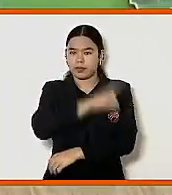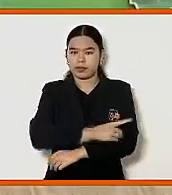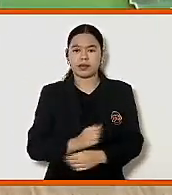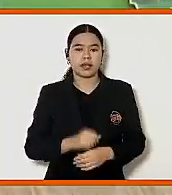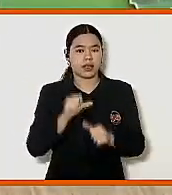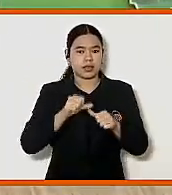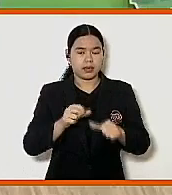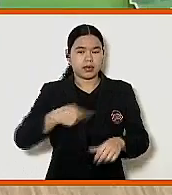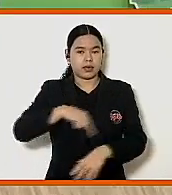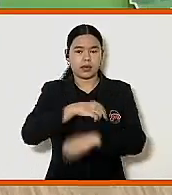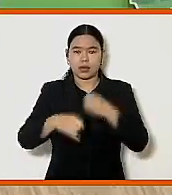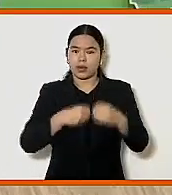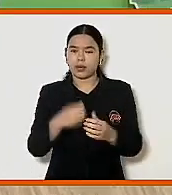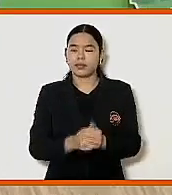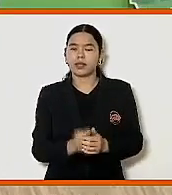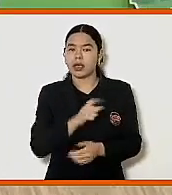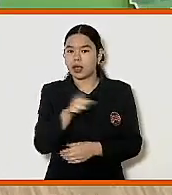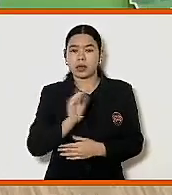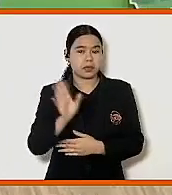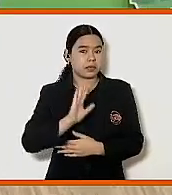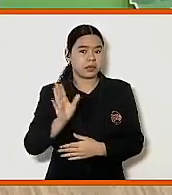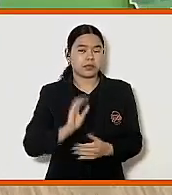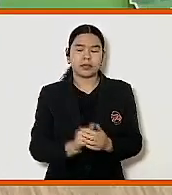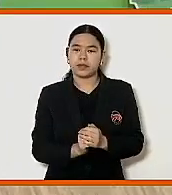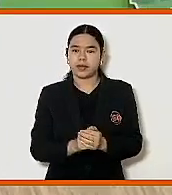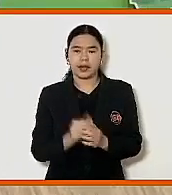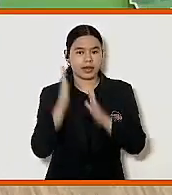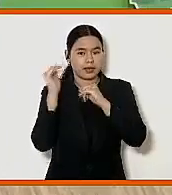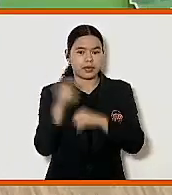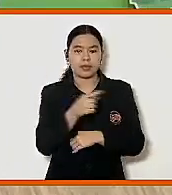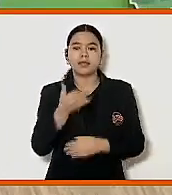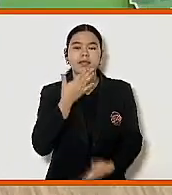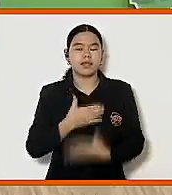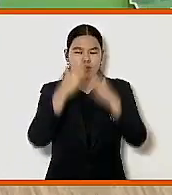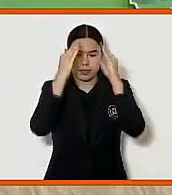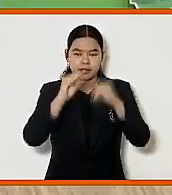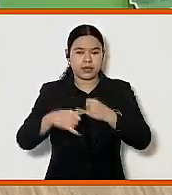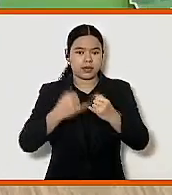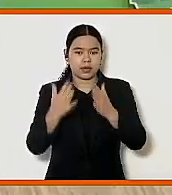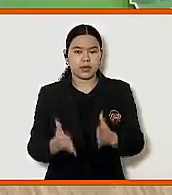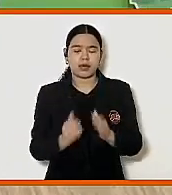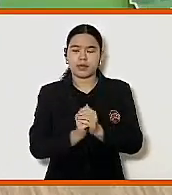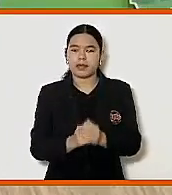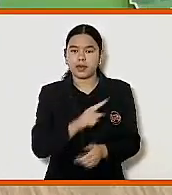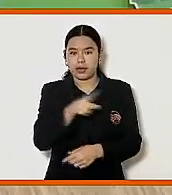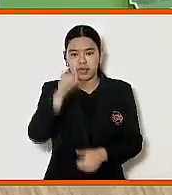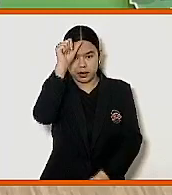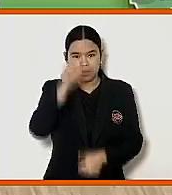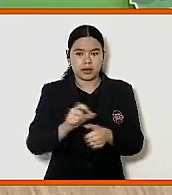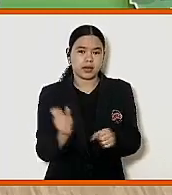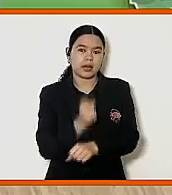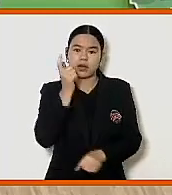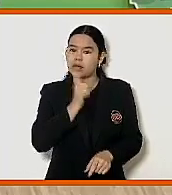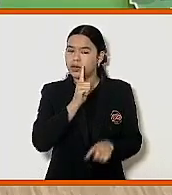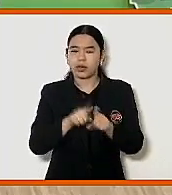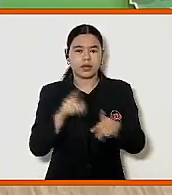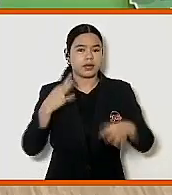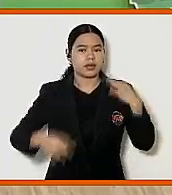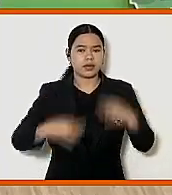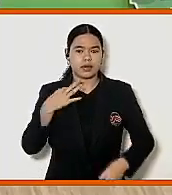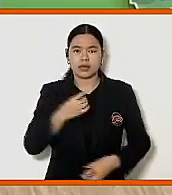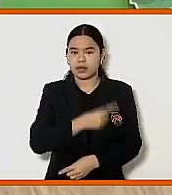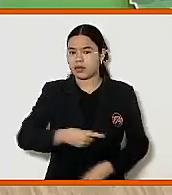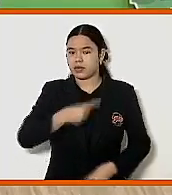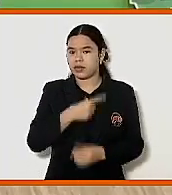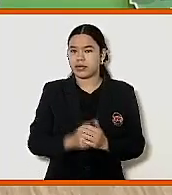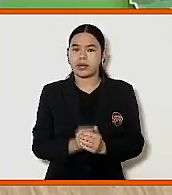cada uno de nuestros juegos. Nos despedimos deseándoles una linda noche a cada uno de nuestros jugadores. Y recuerden, ganarse la Loto también